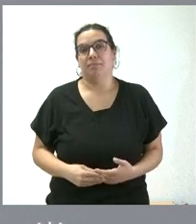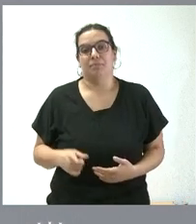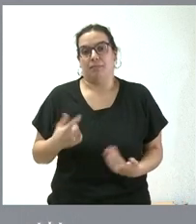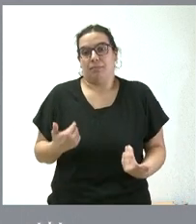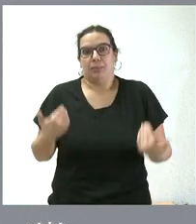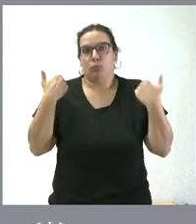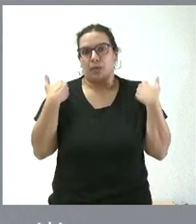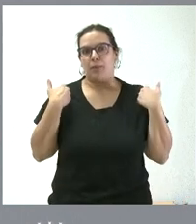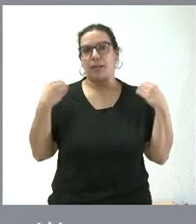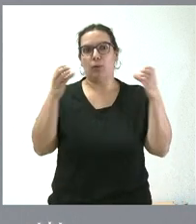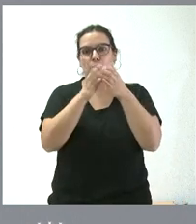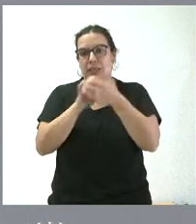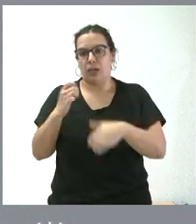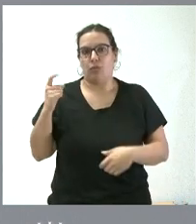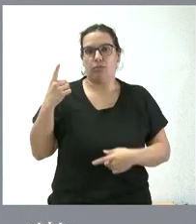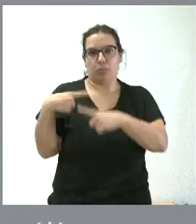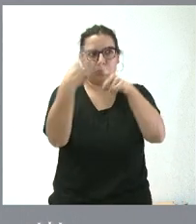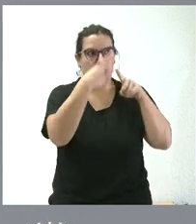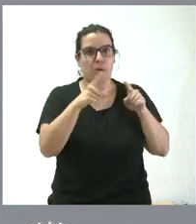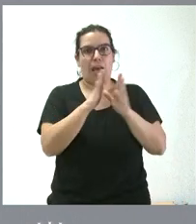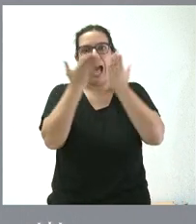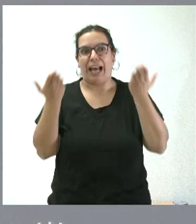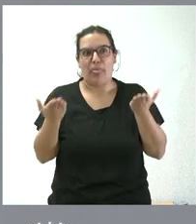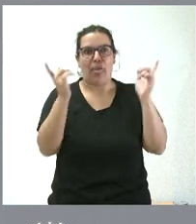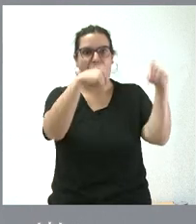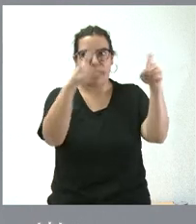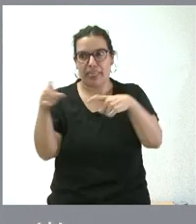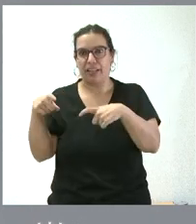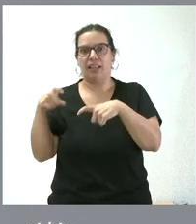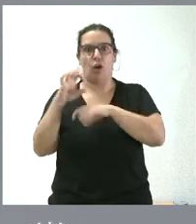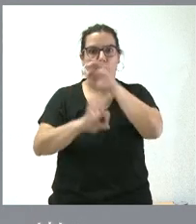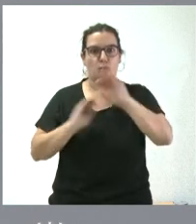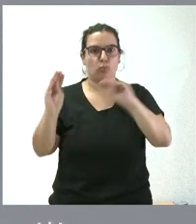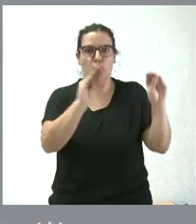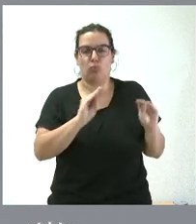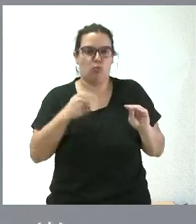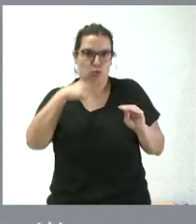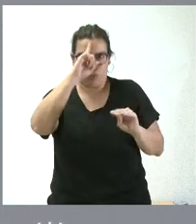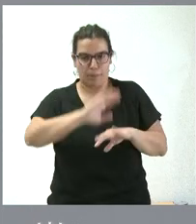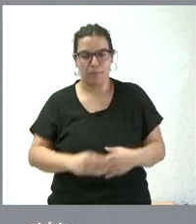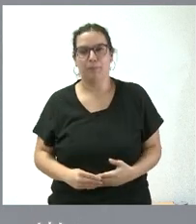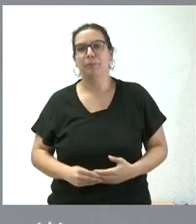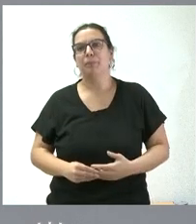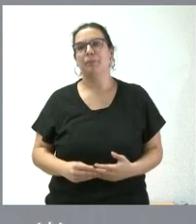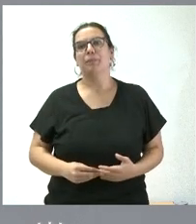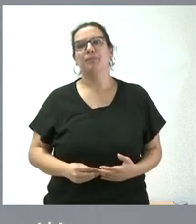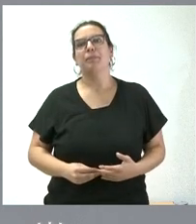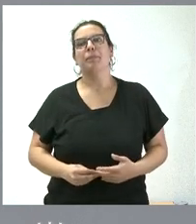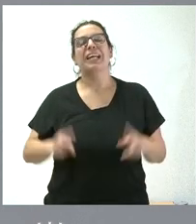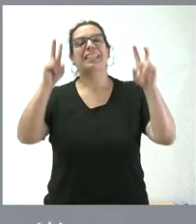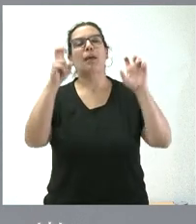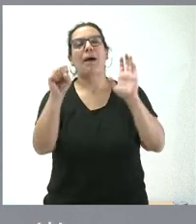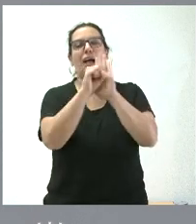Castilla de León y no y no sé toda su agenda todos los días ni es la obligación contármelo el tema del